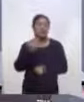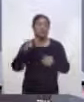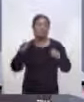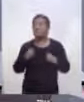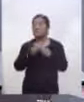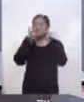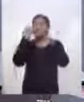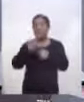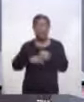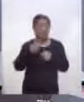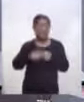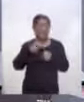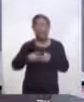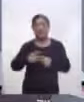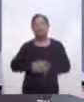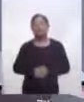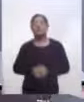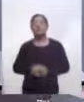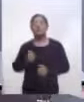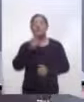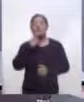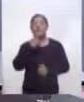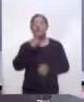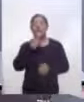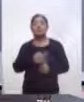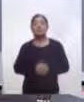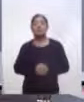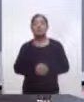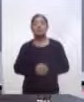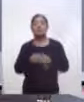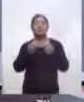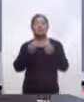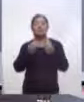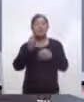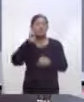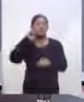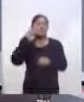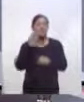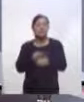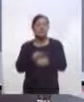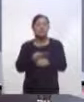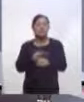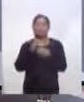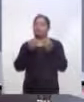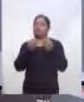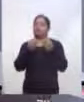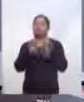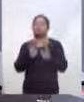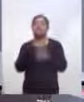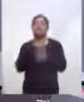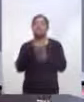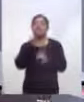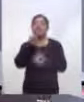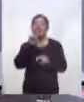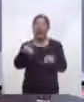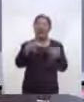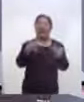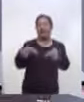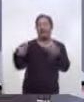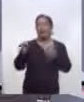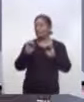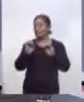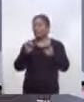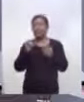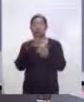de riesgo o de peligro. Utilícelo con muchísima responsabilidad, evite hacer bromas, también eduque a sus